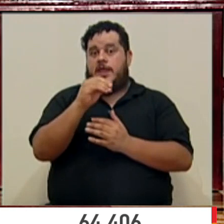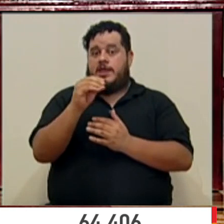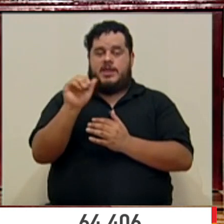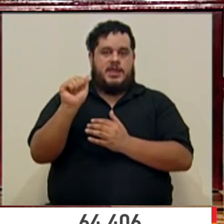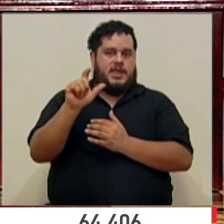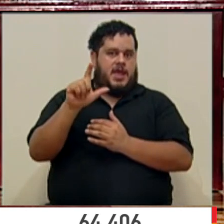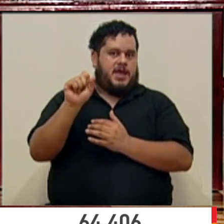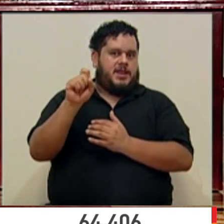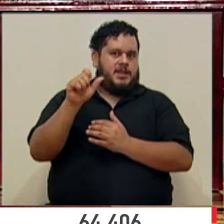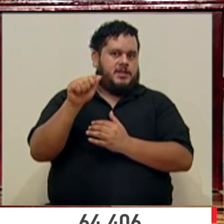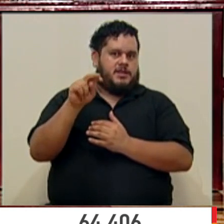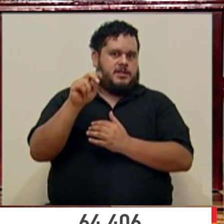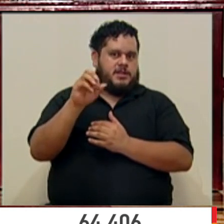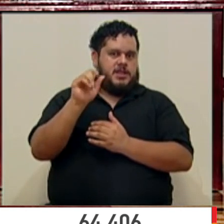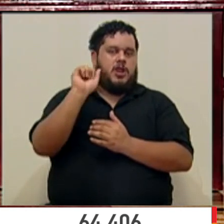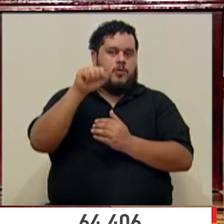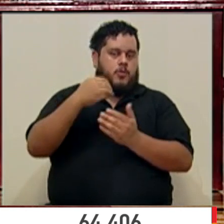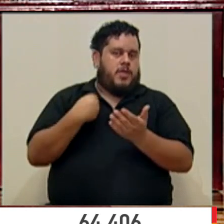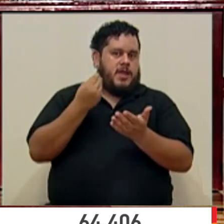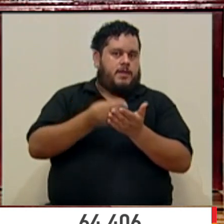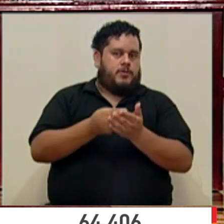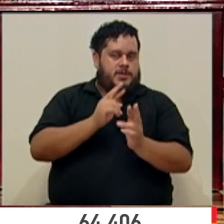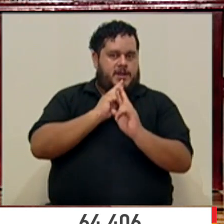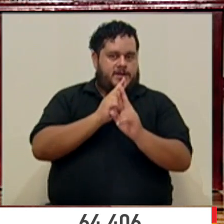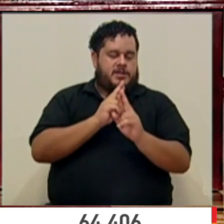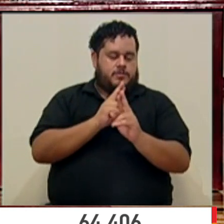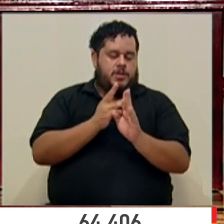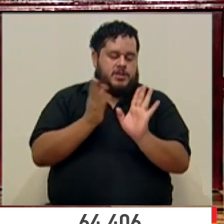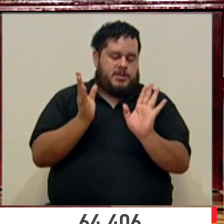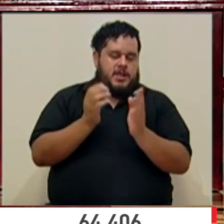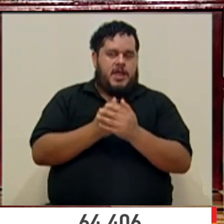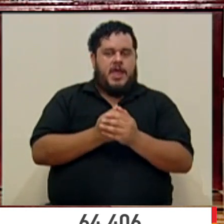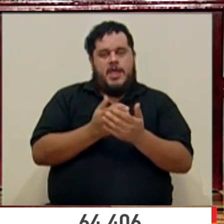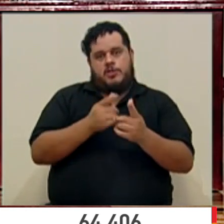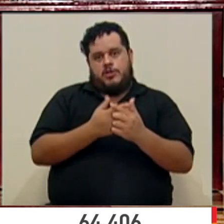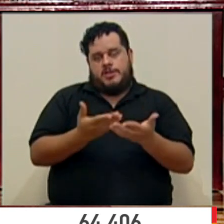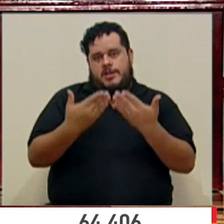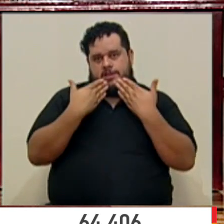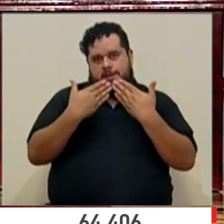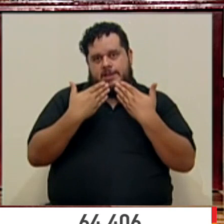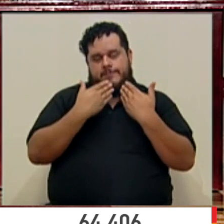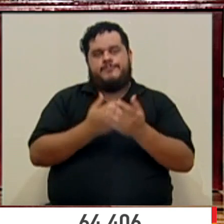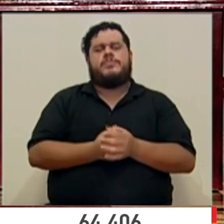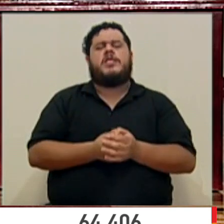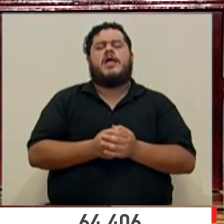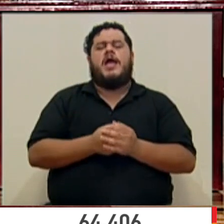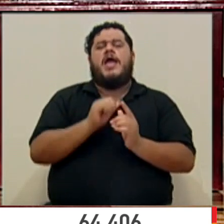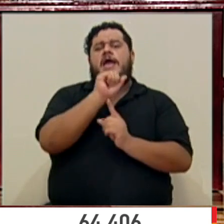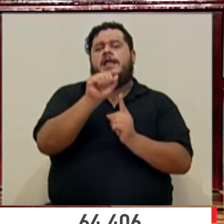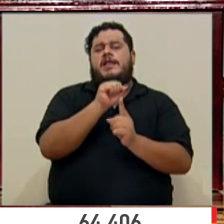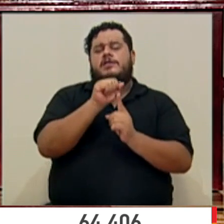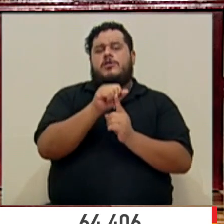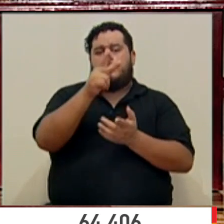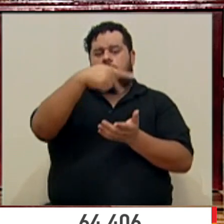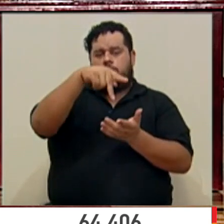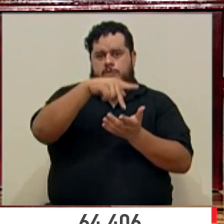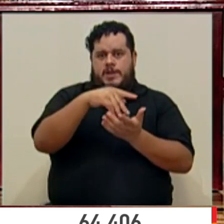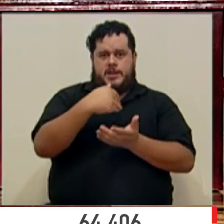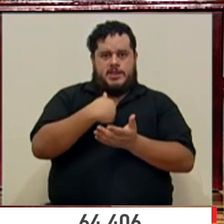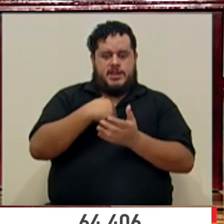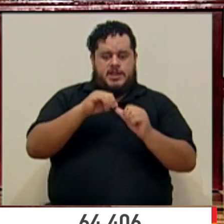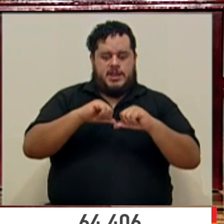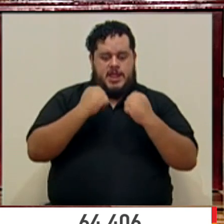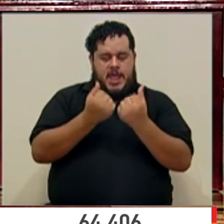Alexander pueden aportar a la respuesta, se los agradecería. En el caso de los parques que tienen